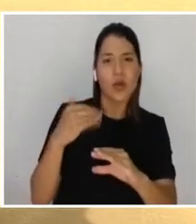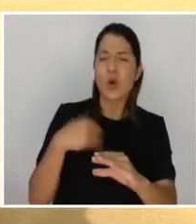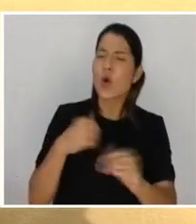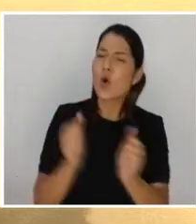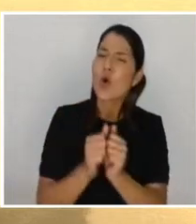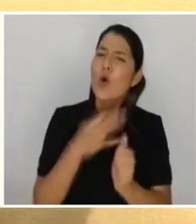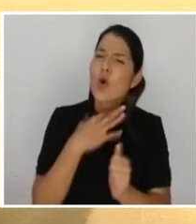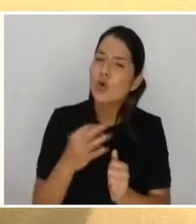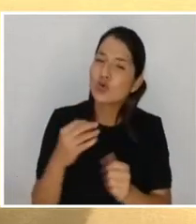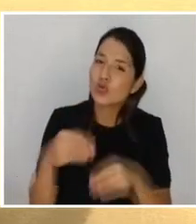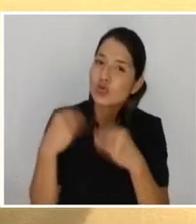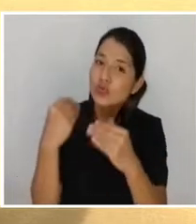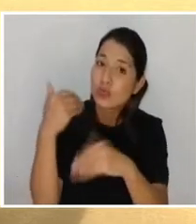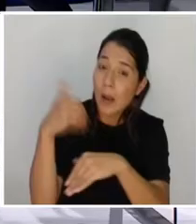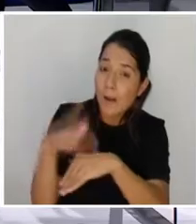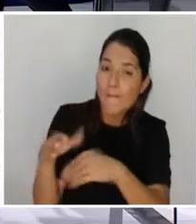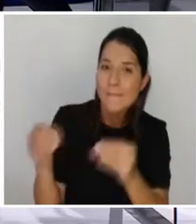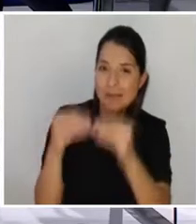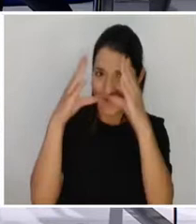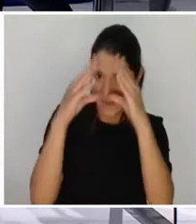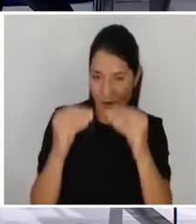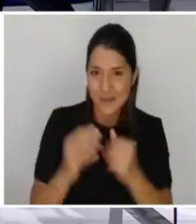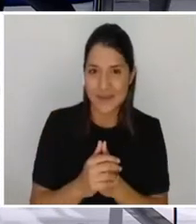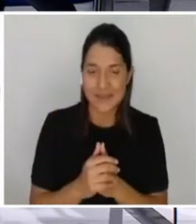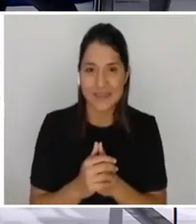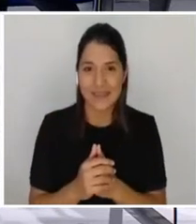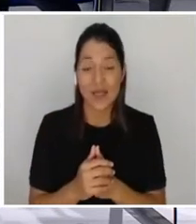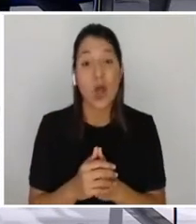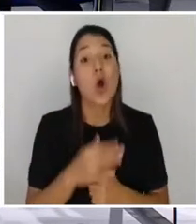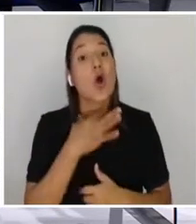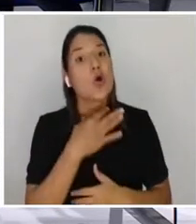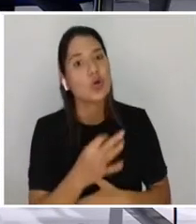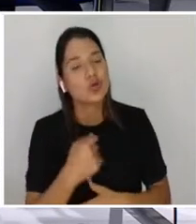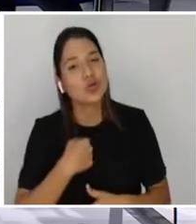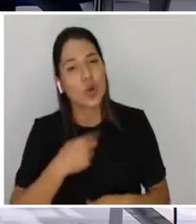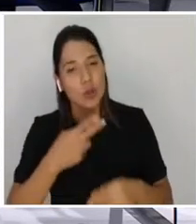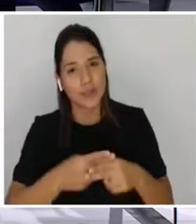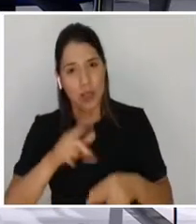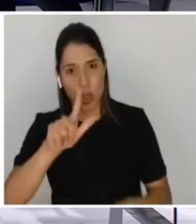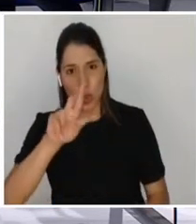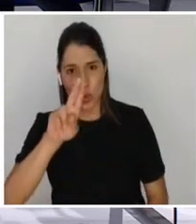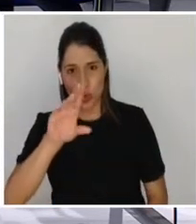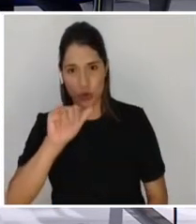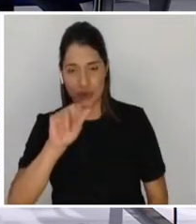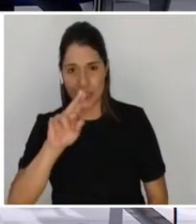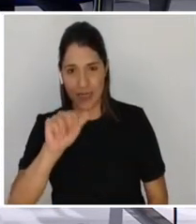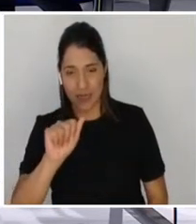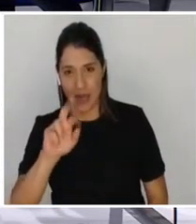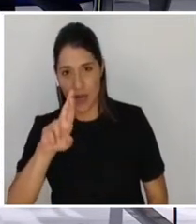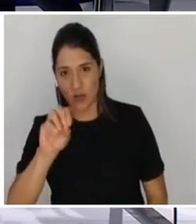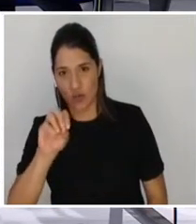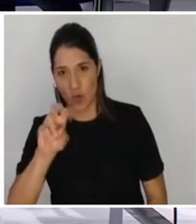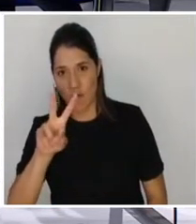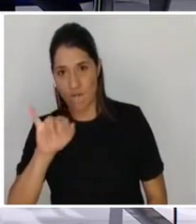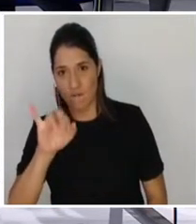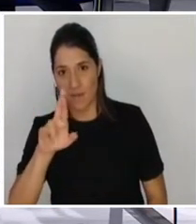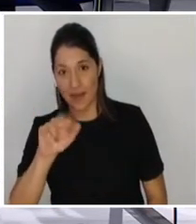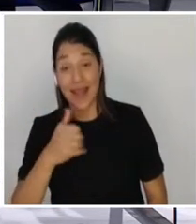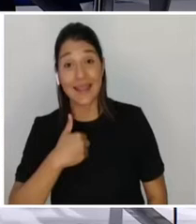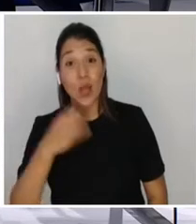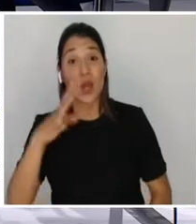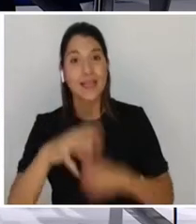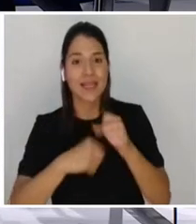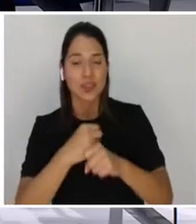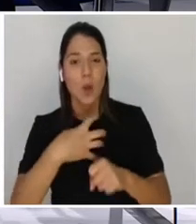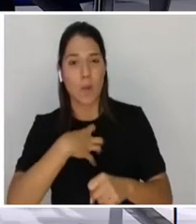información. Y bueno, mucho gusto. Yo soy Luciana Rovira, tengo 14 años, soy la propietaria de Chunchiticos Lucy, que es